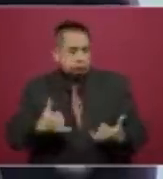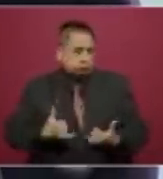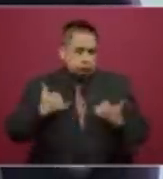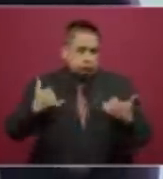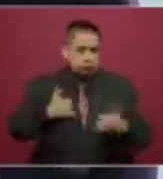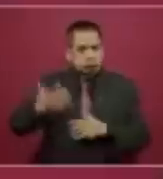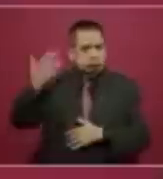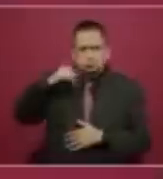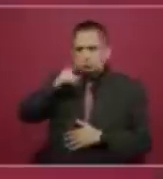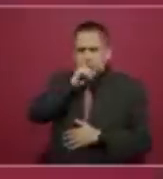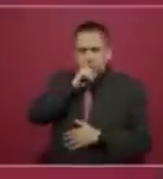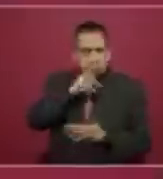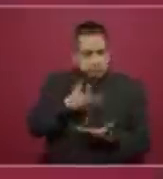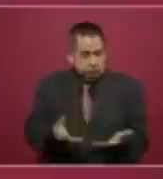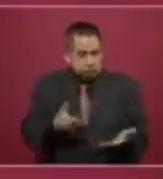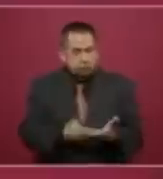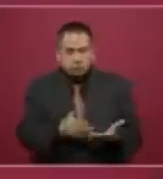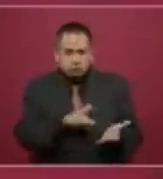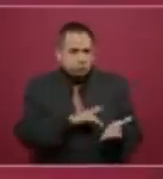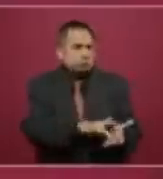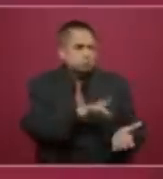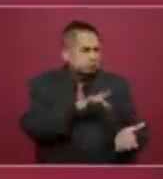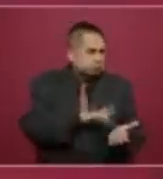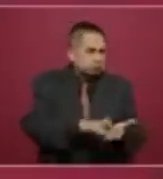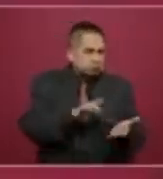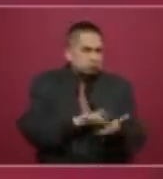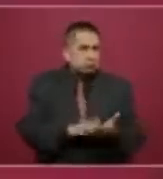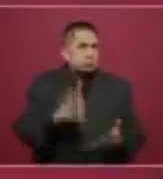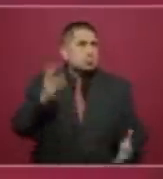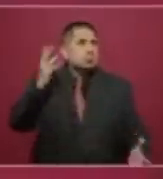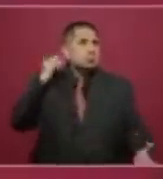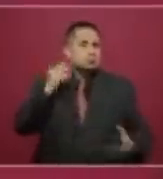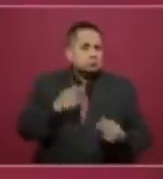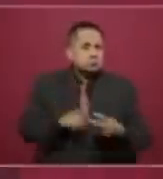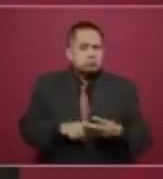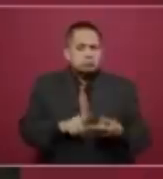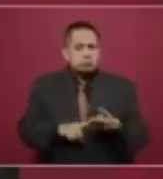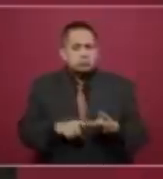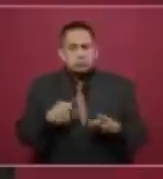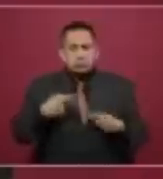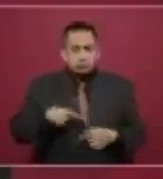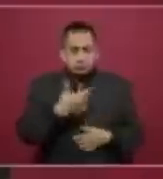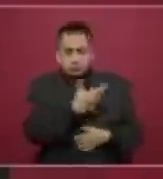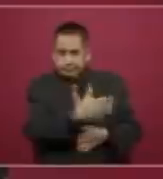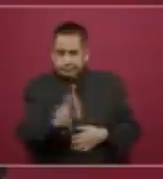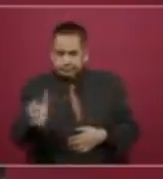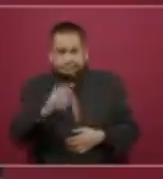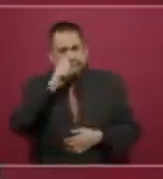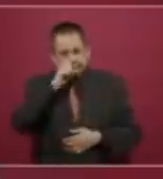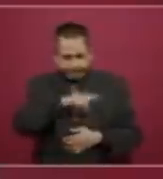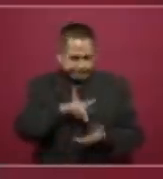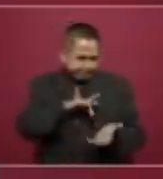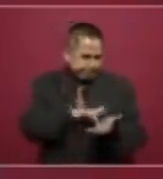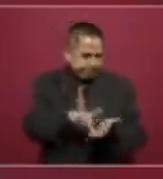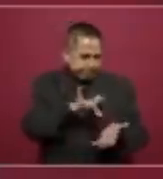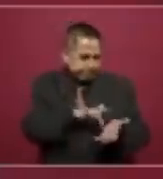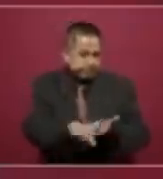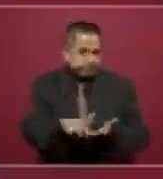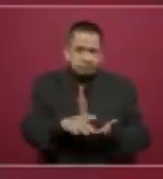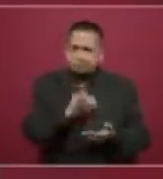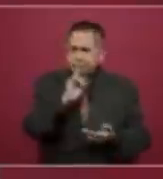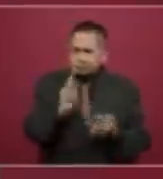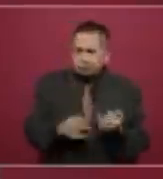nunca en la historia del país, el apoyo al campo como nunca en la historia del